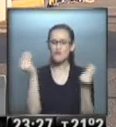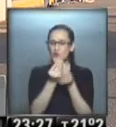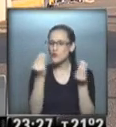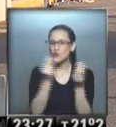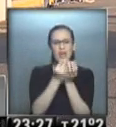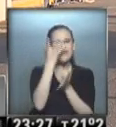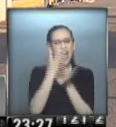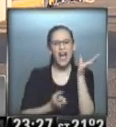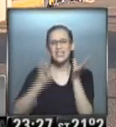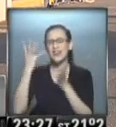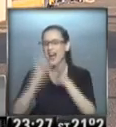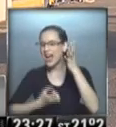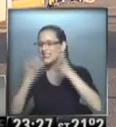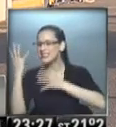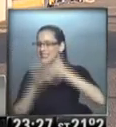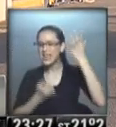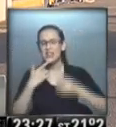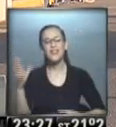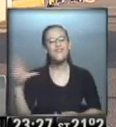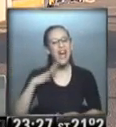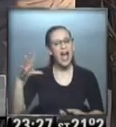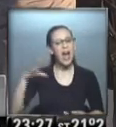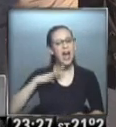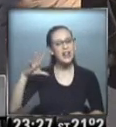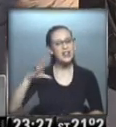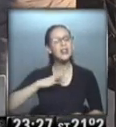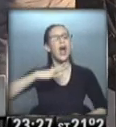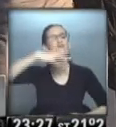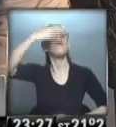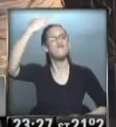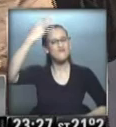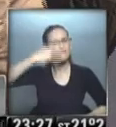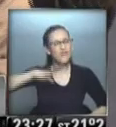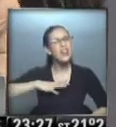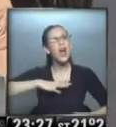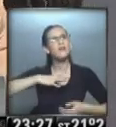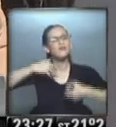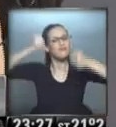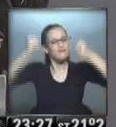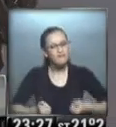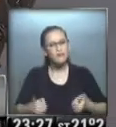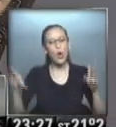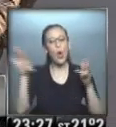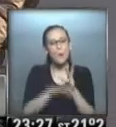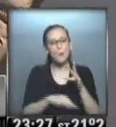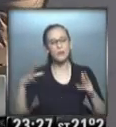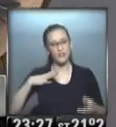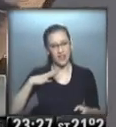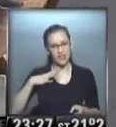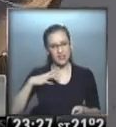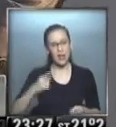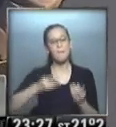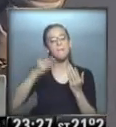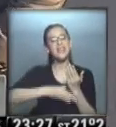este esquema y admitió que faltan medios humanos para la cantidad de casos que se presentan en la provincia. El ministro de Justicia,